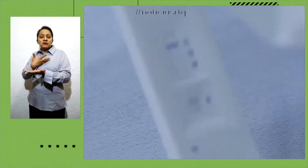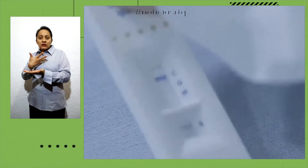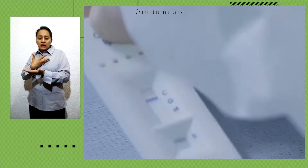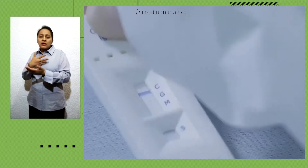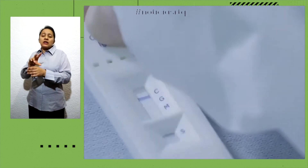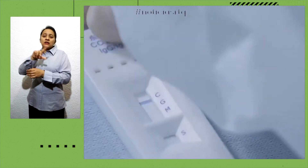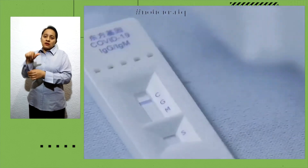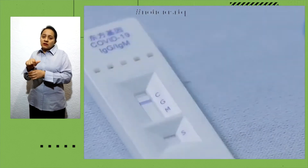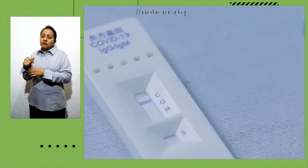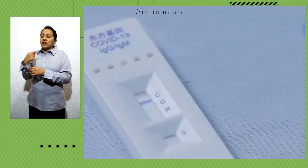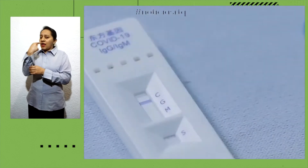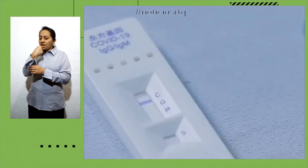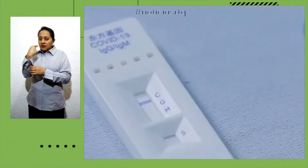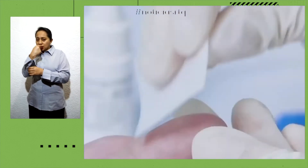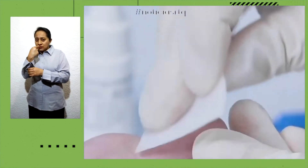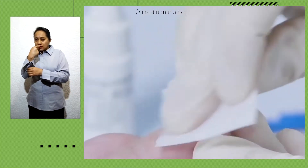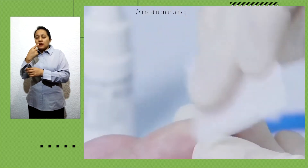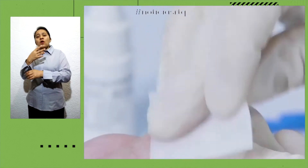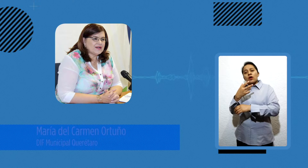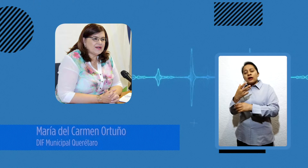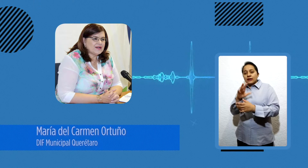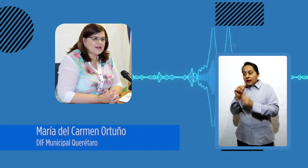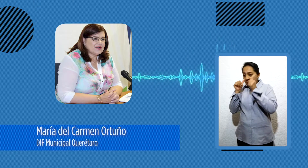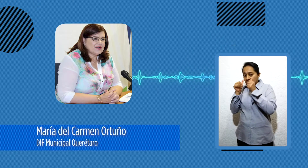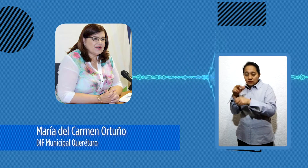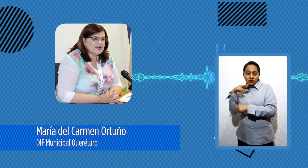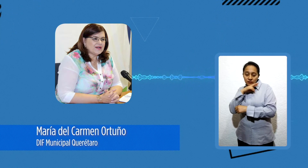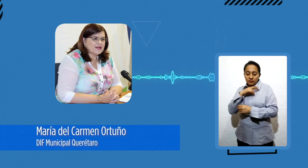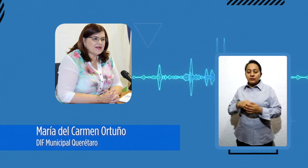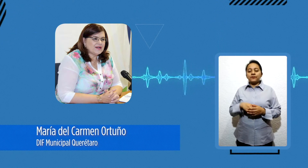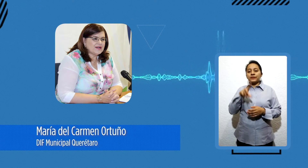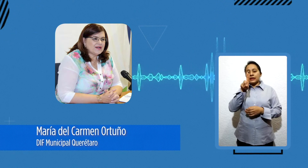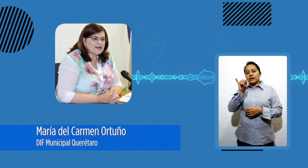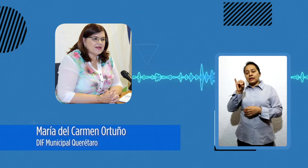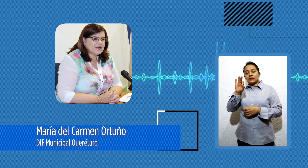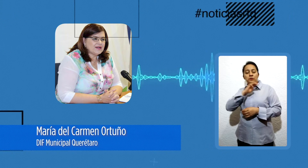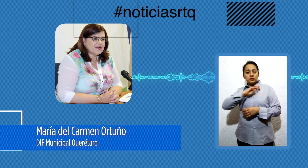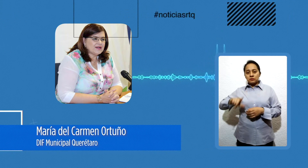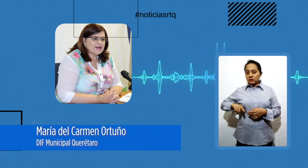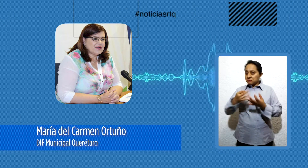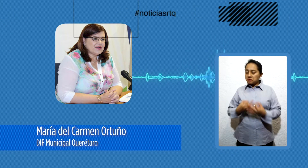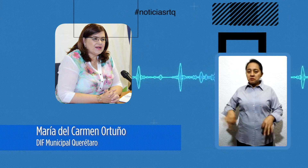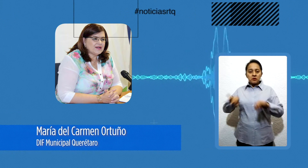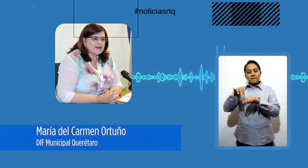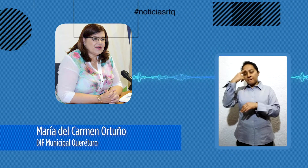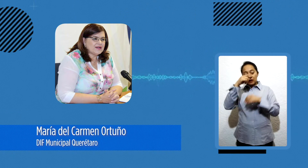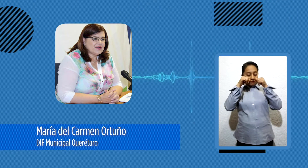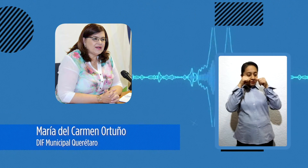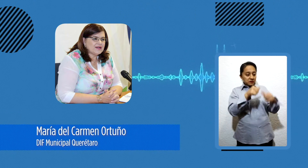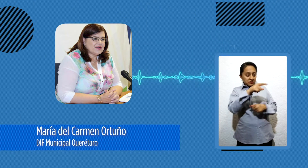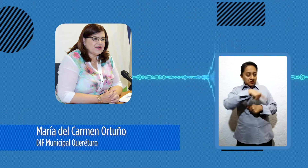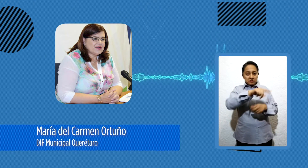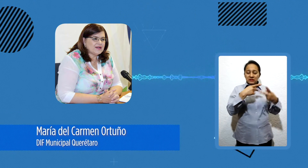la prueba y, con ello, generar la atención oportuna. El DIF municipal tiene como prioridad la atención a las personas en situación de